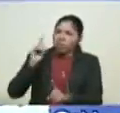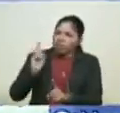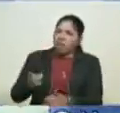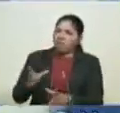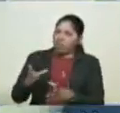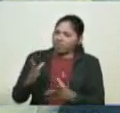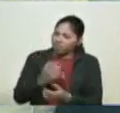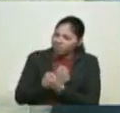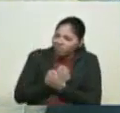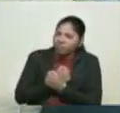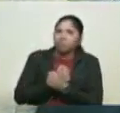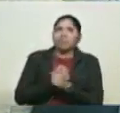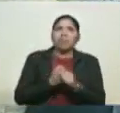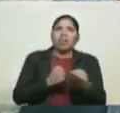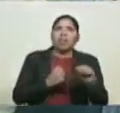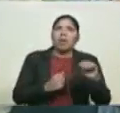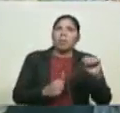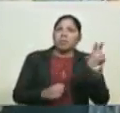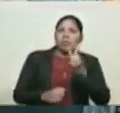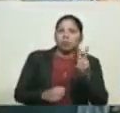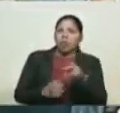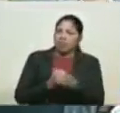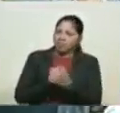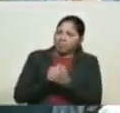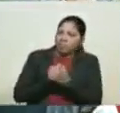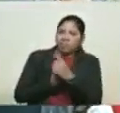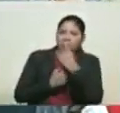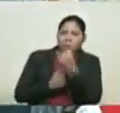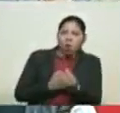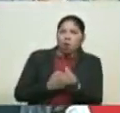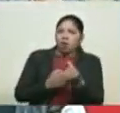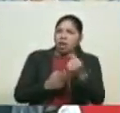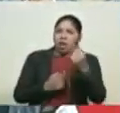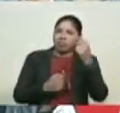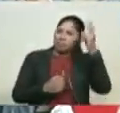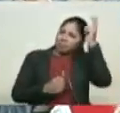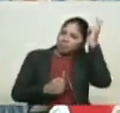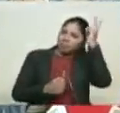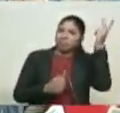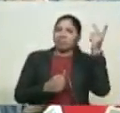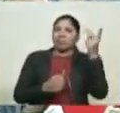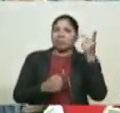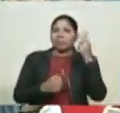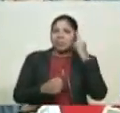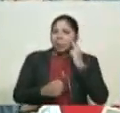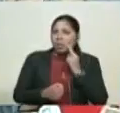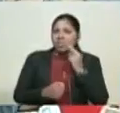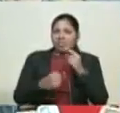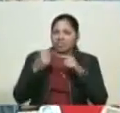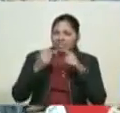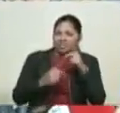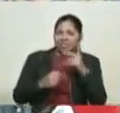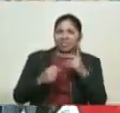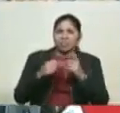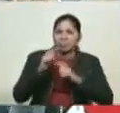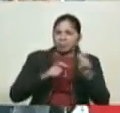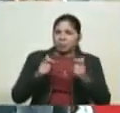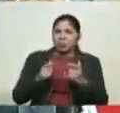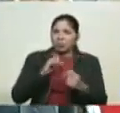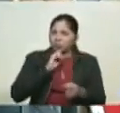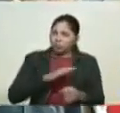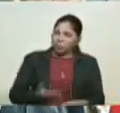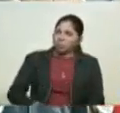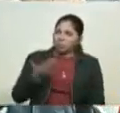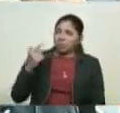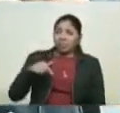Fue Chávez quien me enseñó a amar a Bolívar, a Zamora, a Guaycaipuro, a José Leonardo Chirino. Fue Chávez quien me enseñó a amar